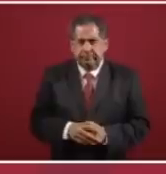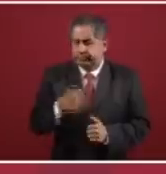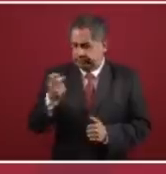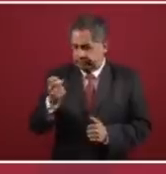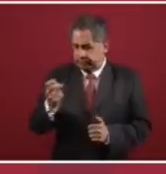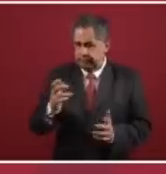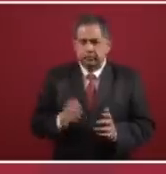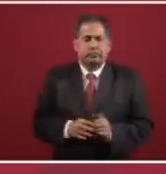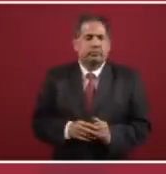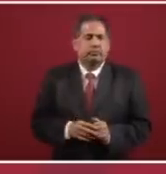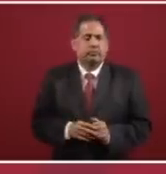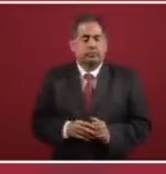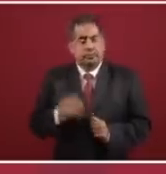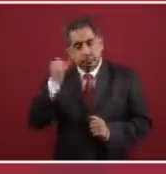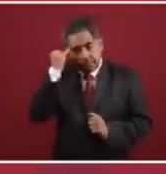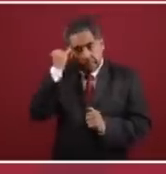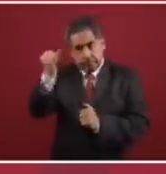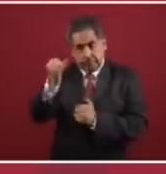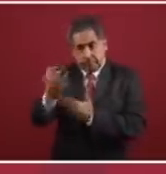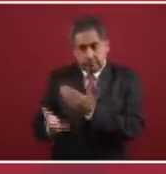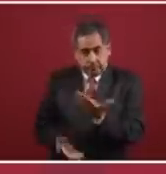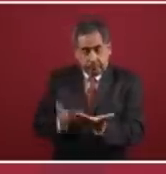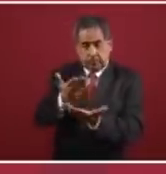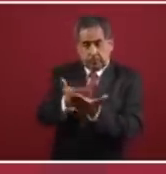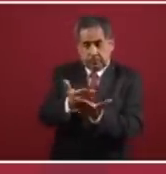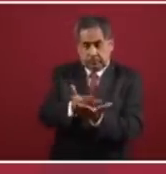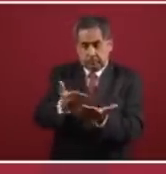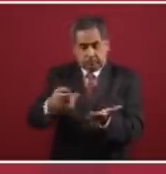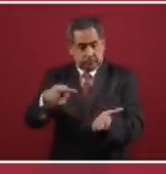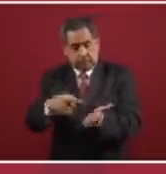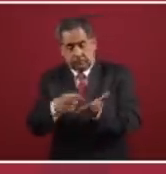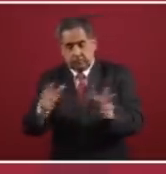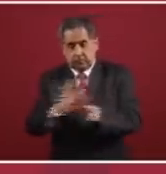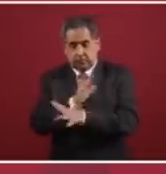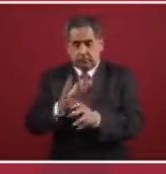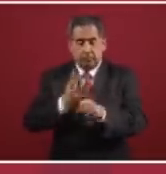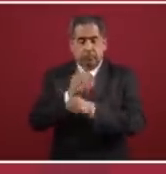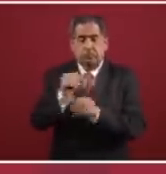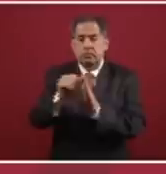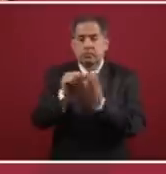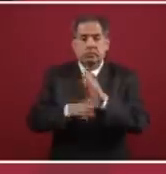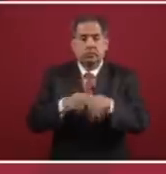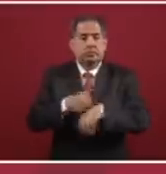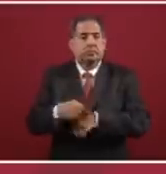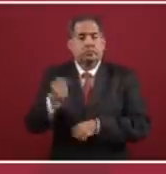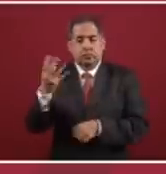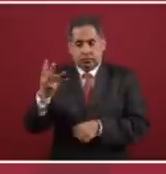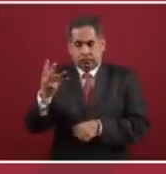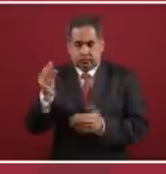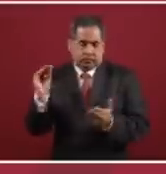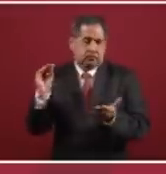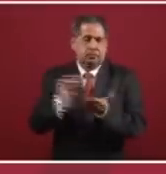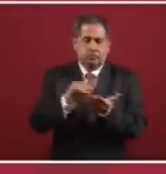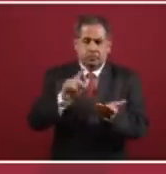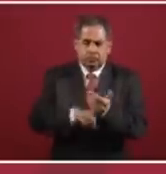Entonces, la iniciativa a la reforma al artículo cuarto va a llevar